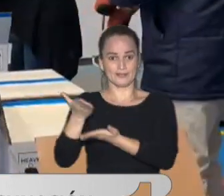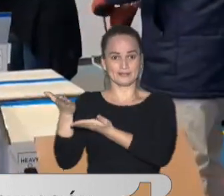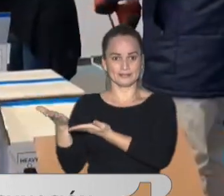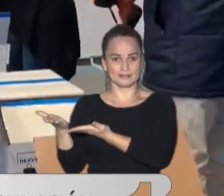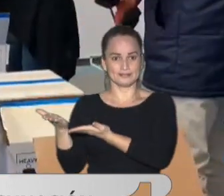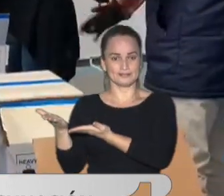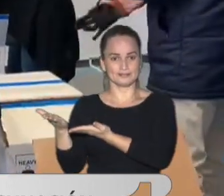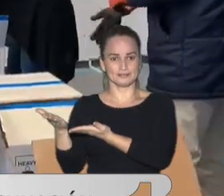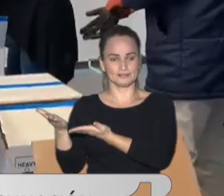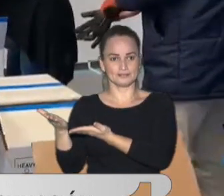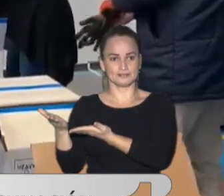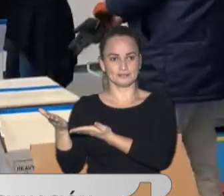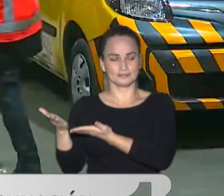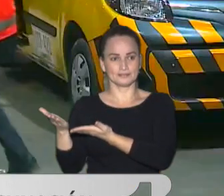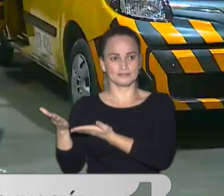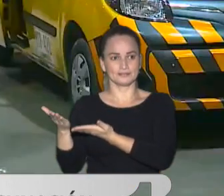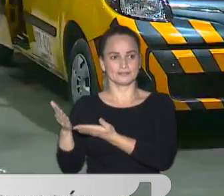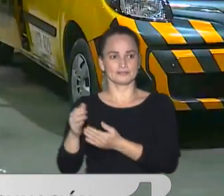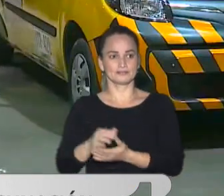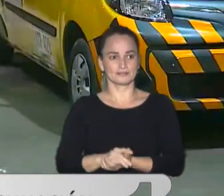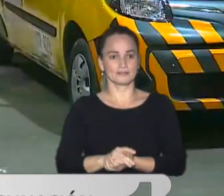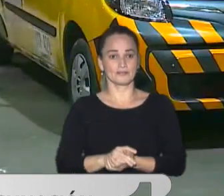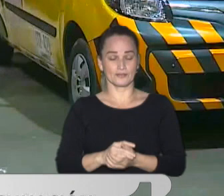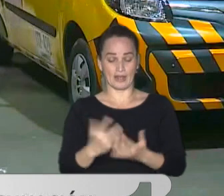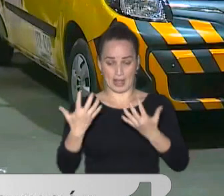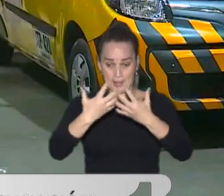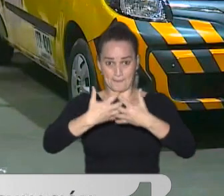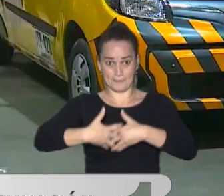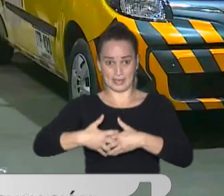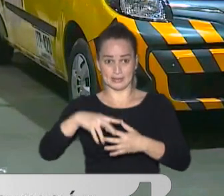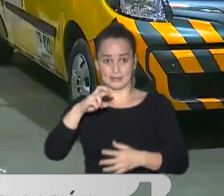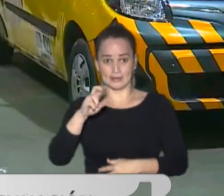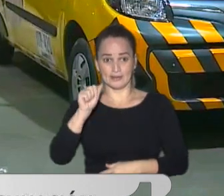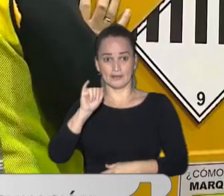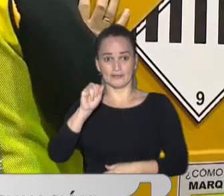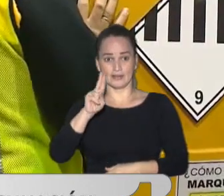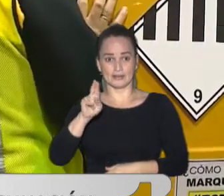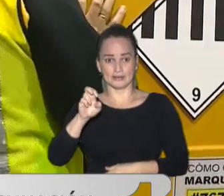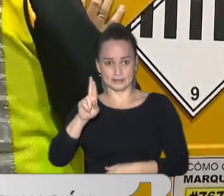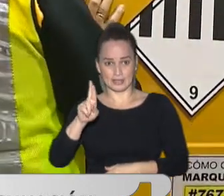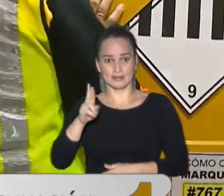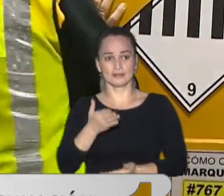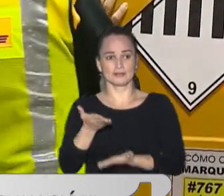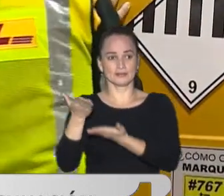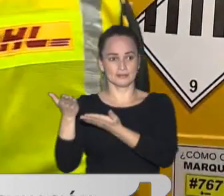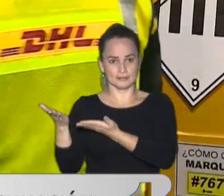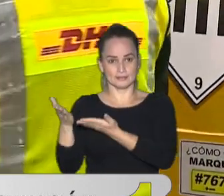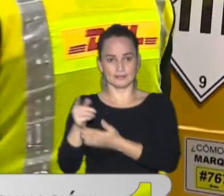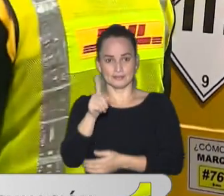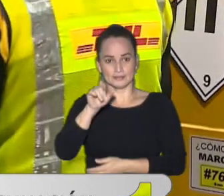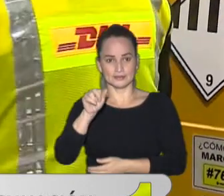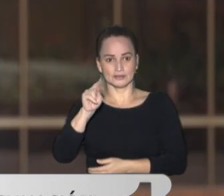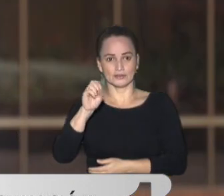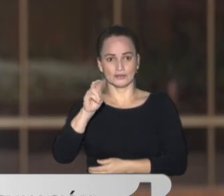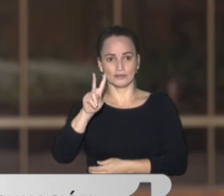292.310 dosis de la vacuna contra el COVID-19, de Pfizer 100.310 y de Sinovac